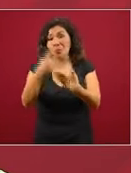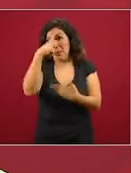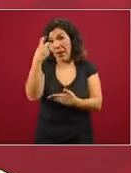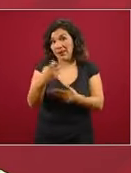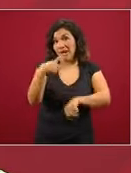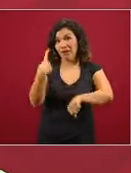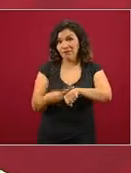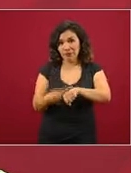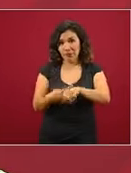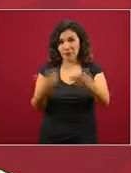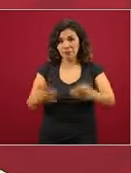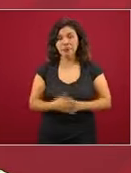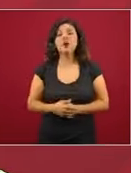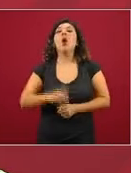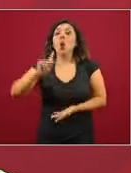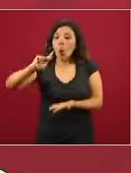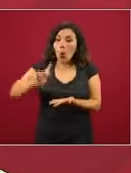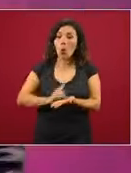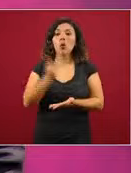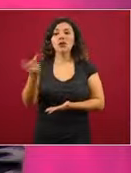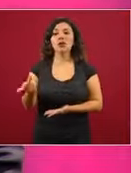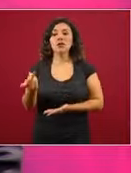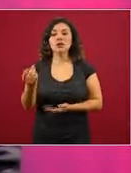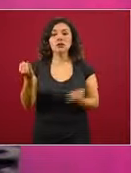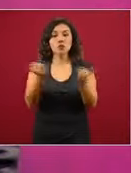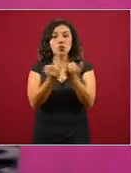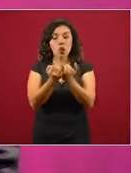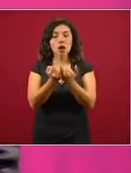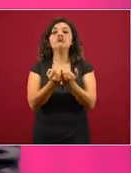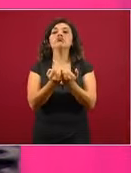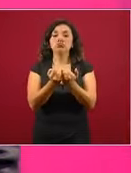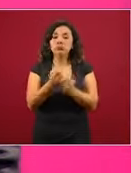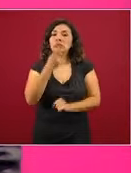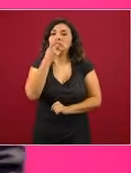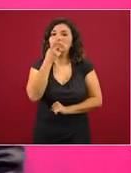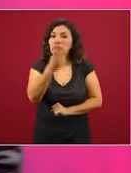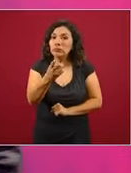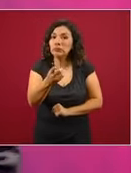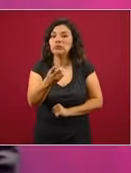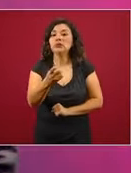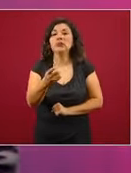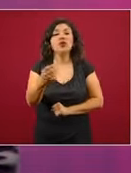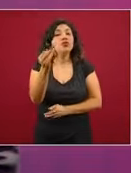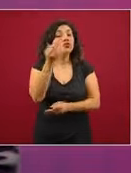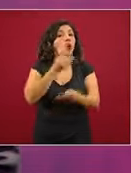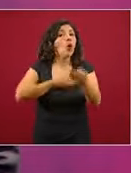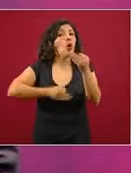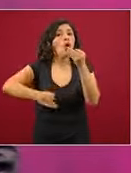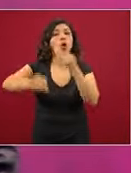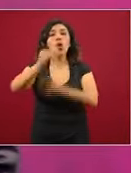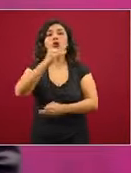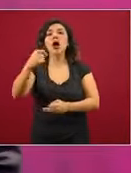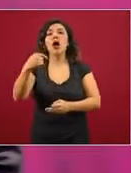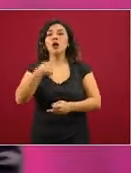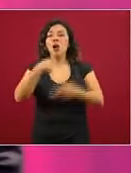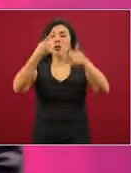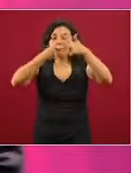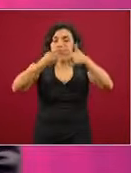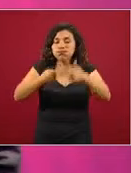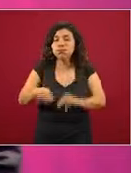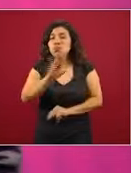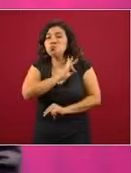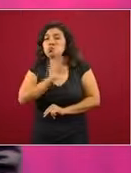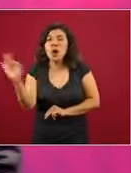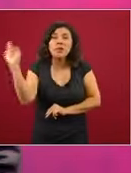epidemia. Y una vez más, volvemos a dejar en claro todas estas predicciones